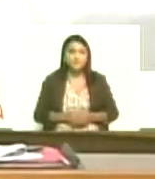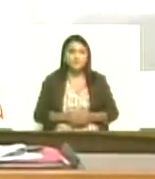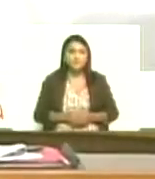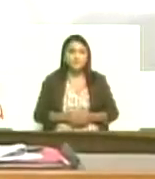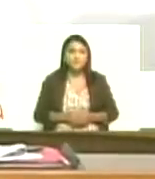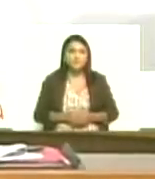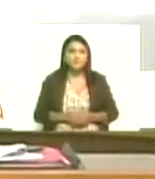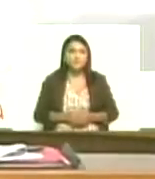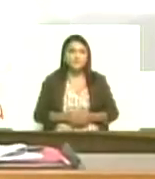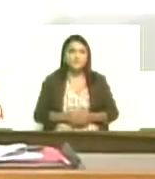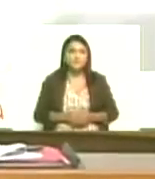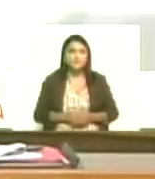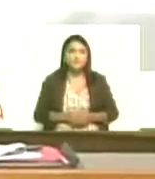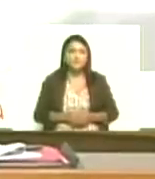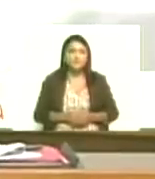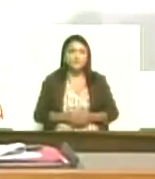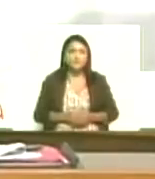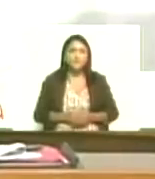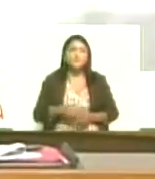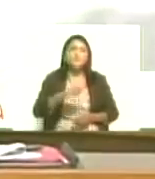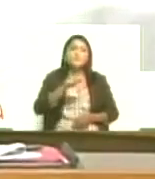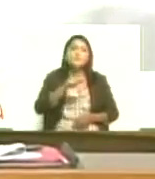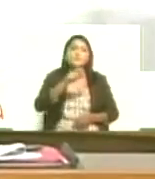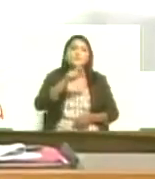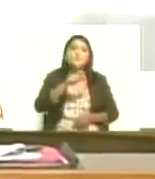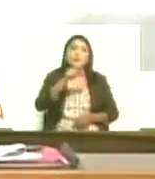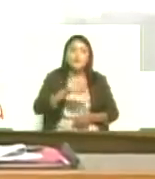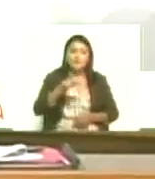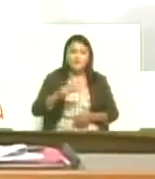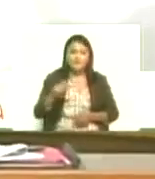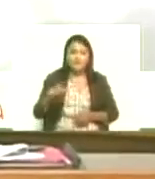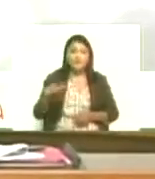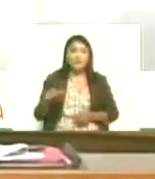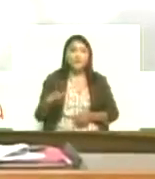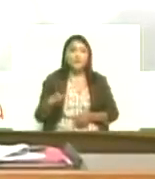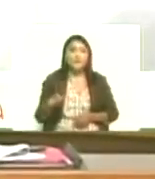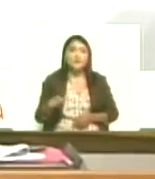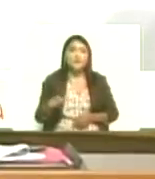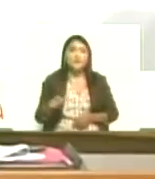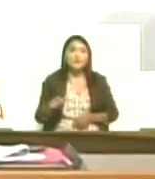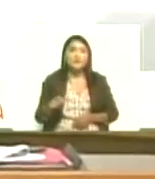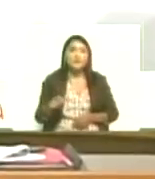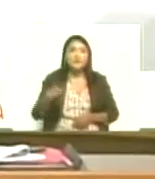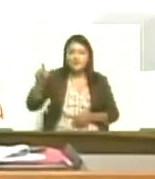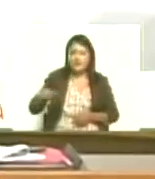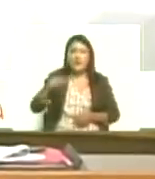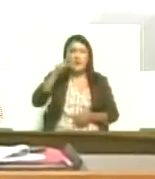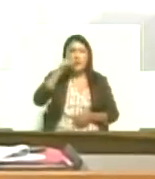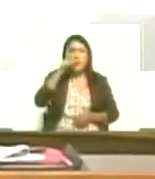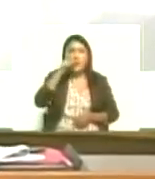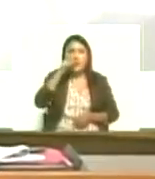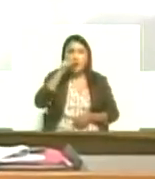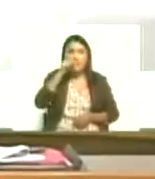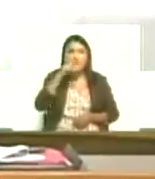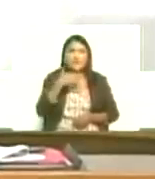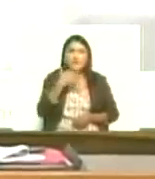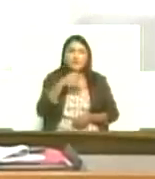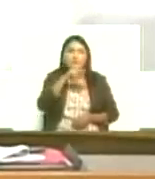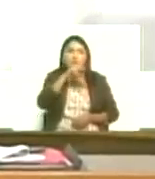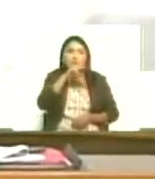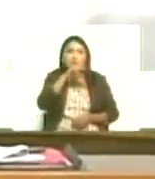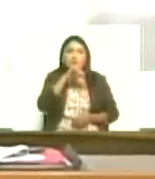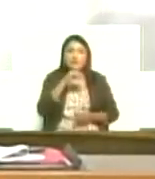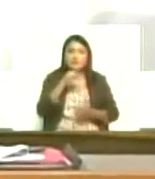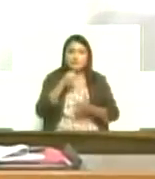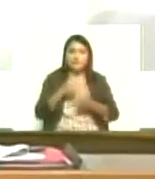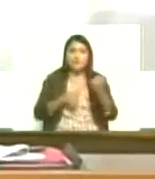las emocionadas que nos emocionaron, palabras finales en su intervención de hoy del diputado Germán